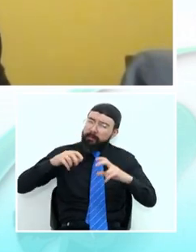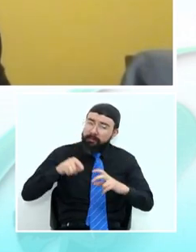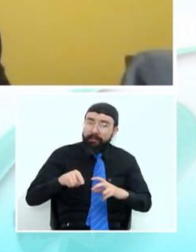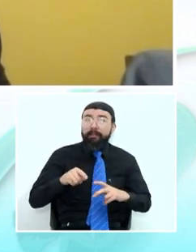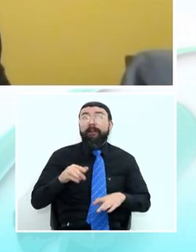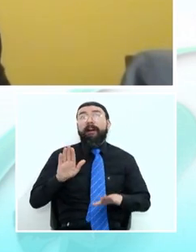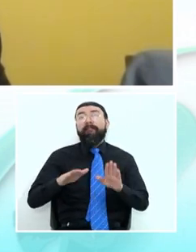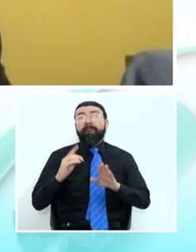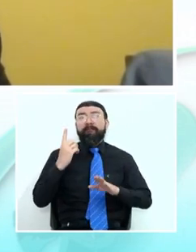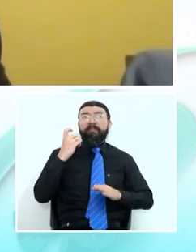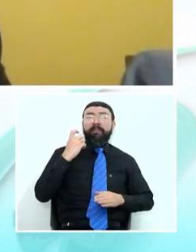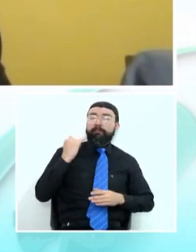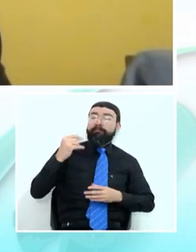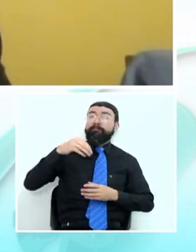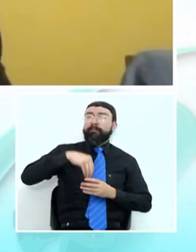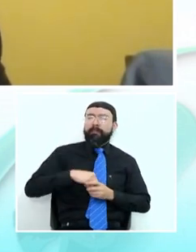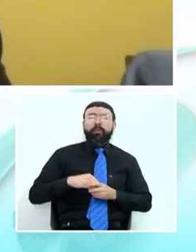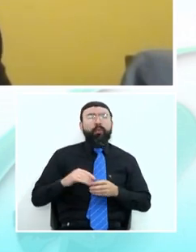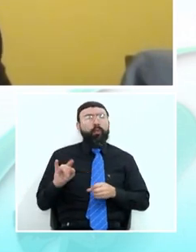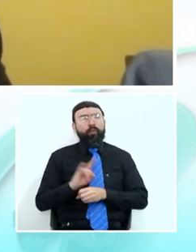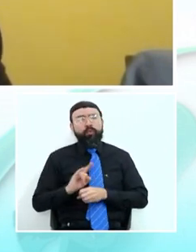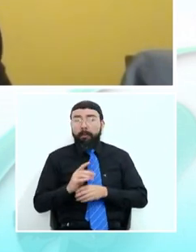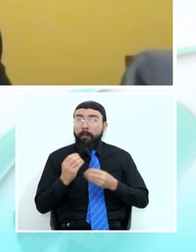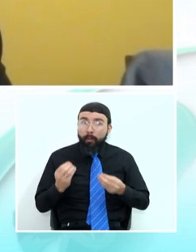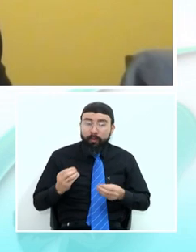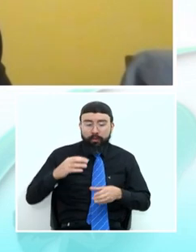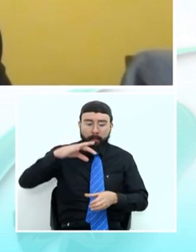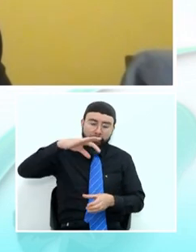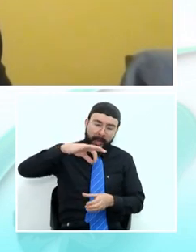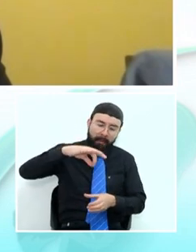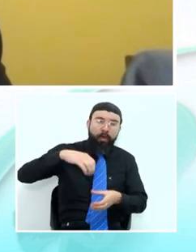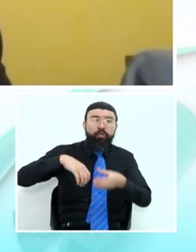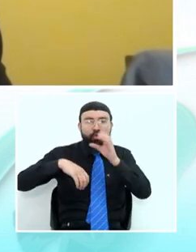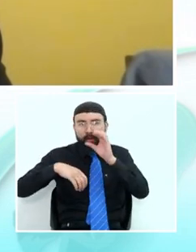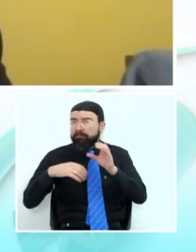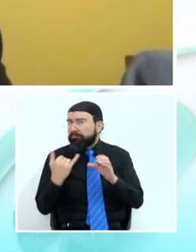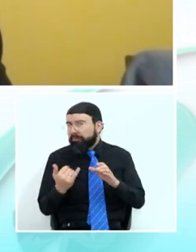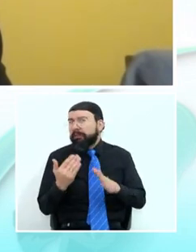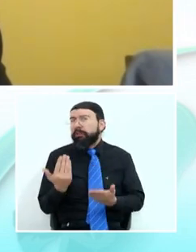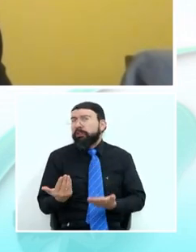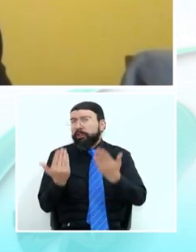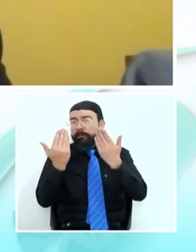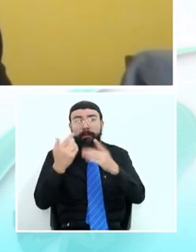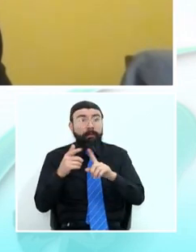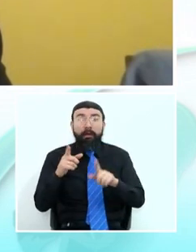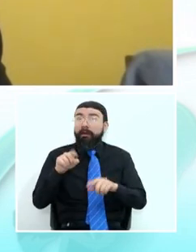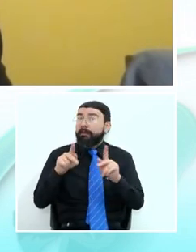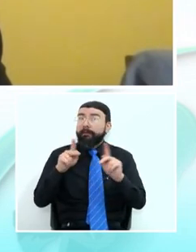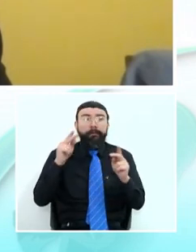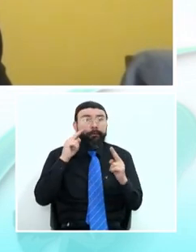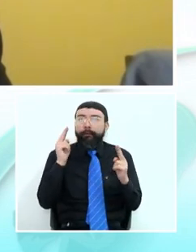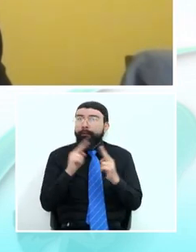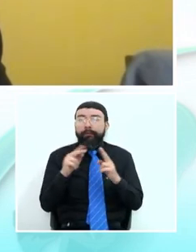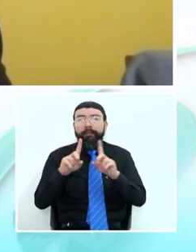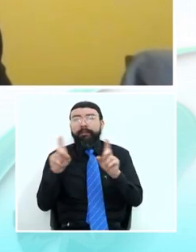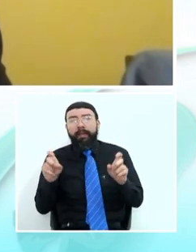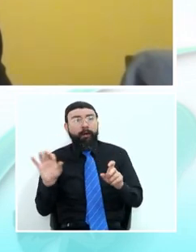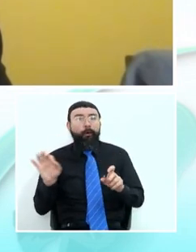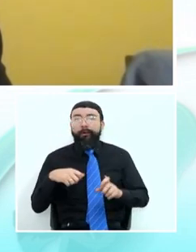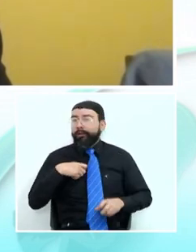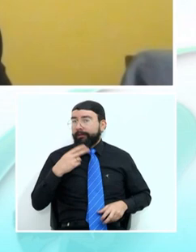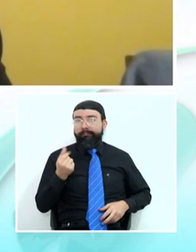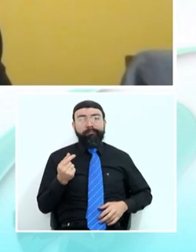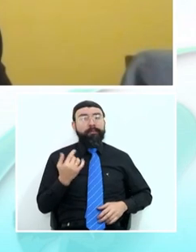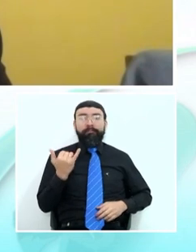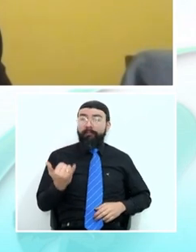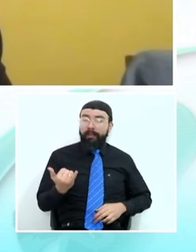esta y la utilizamos mucho pues en gotas, pero hay gente que digamos no conoce el tema o no tiene el dinero. En